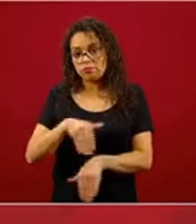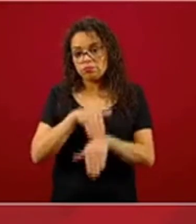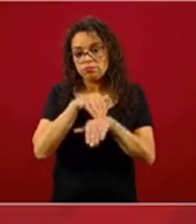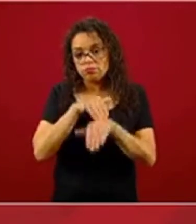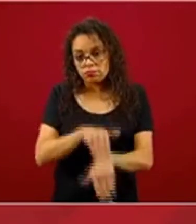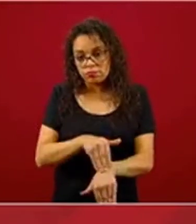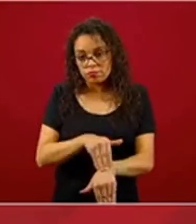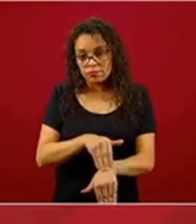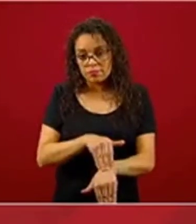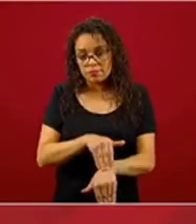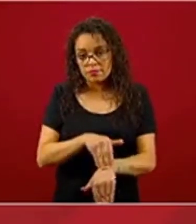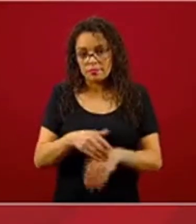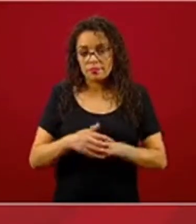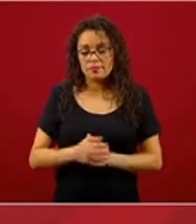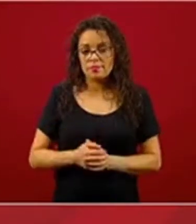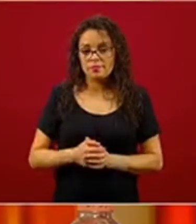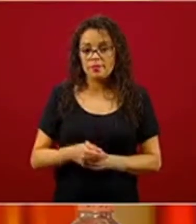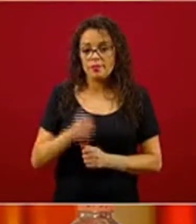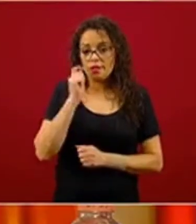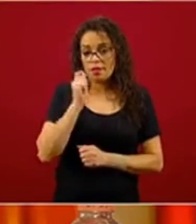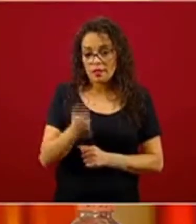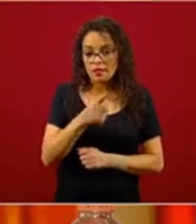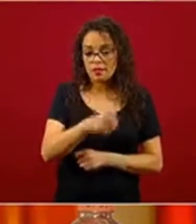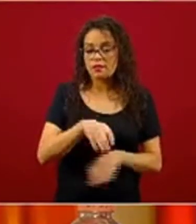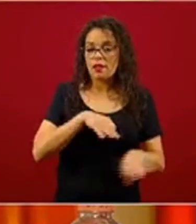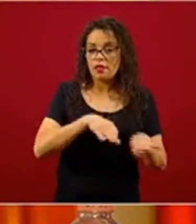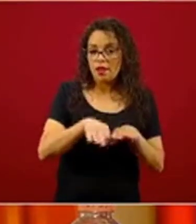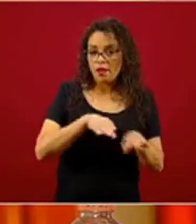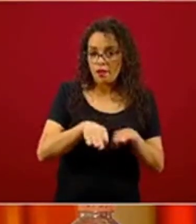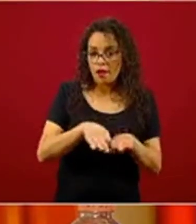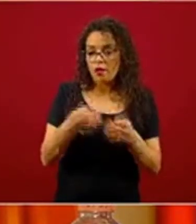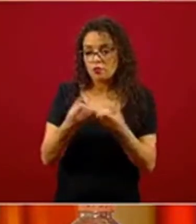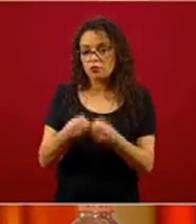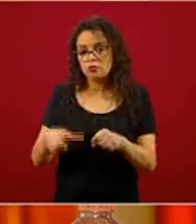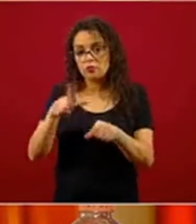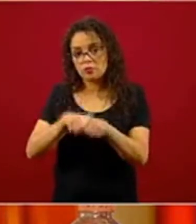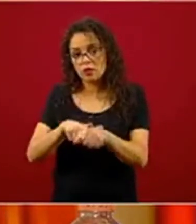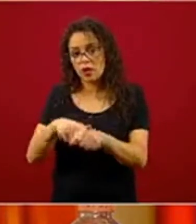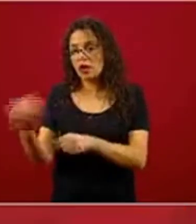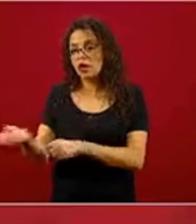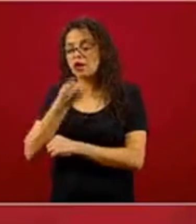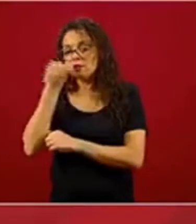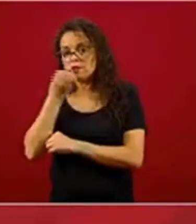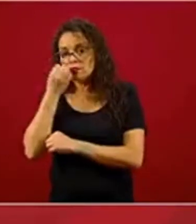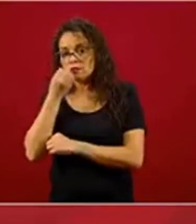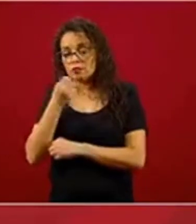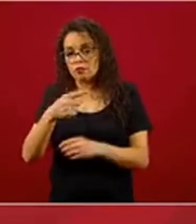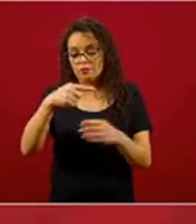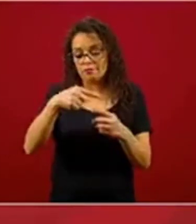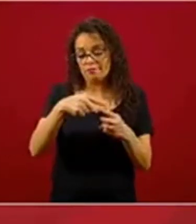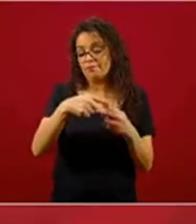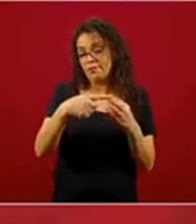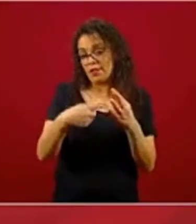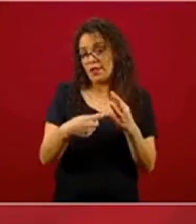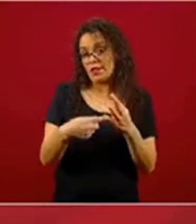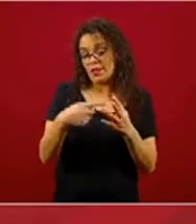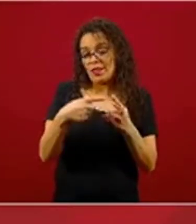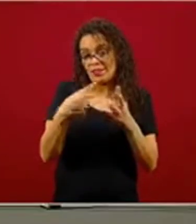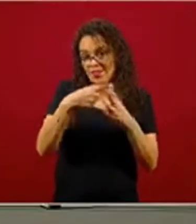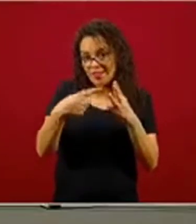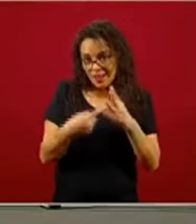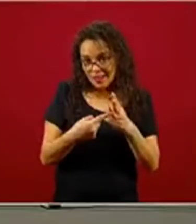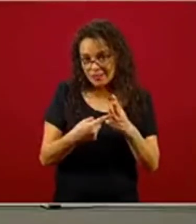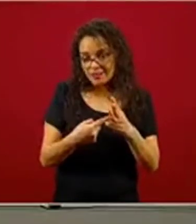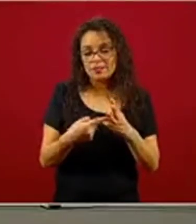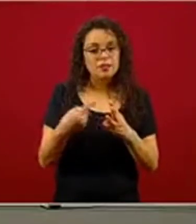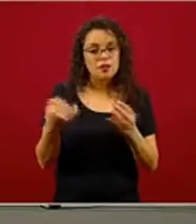en el espacio público, tanto laborales como sociales como escolares. Entonces, que quede este mensaje claro, y